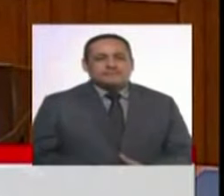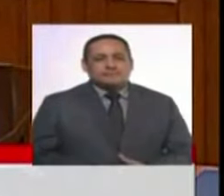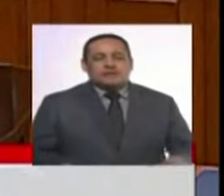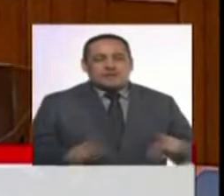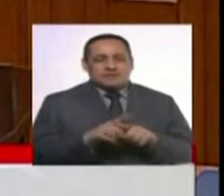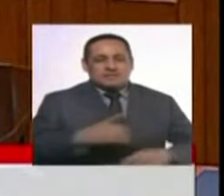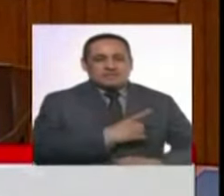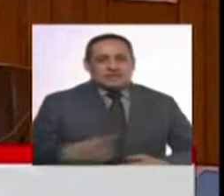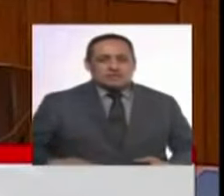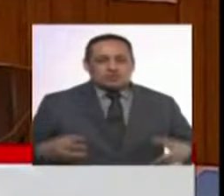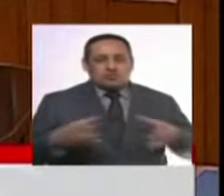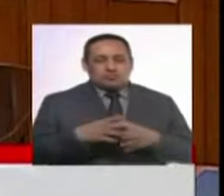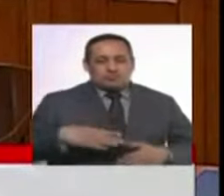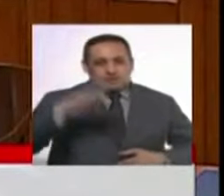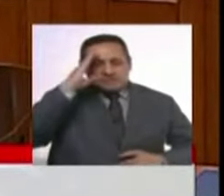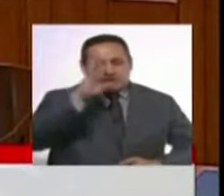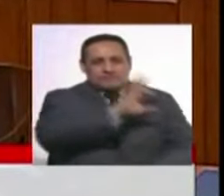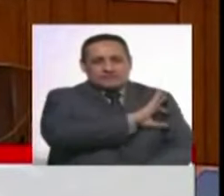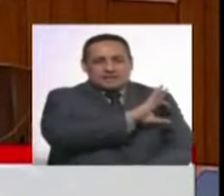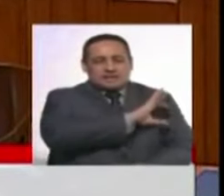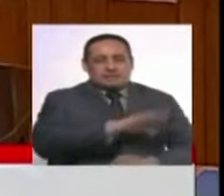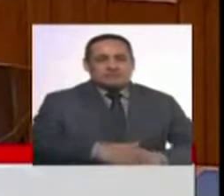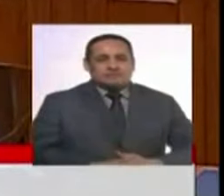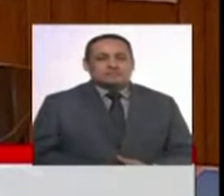fue director de la policía fiscal